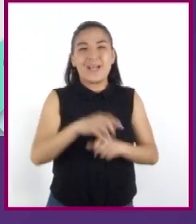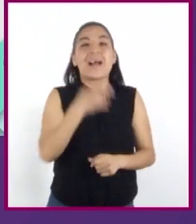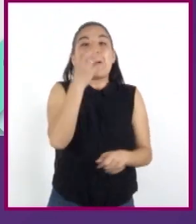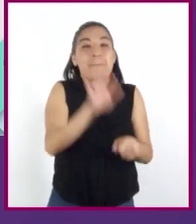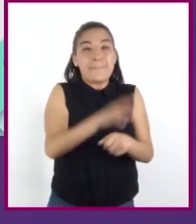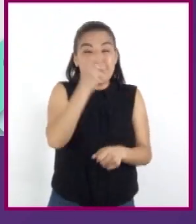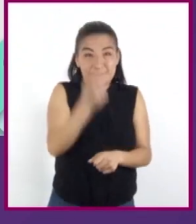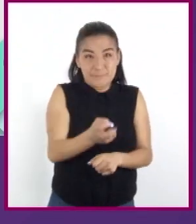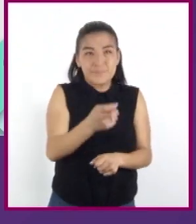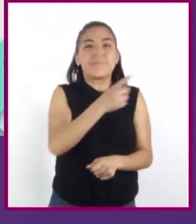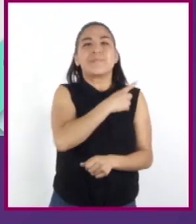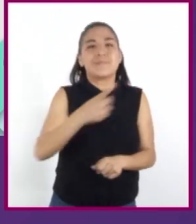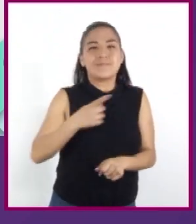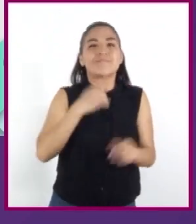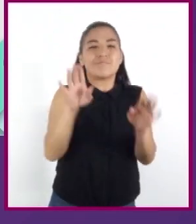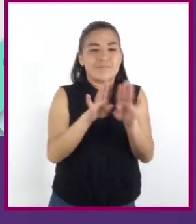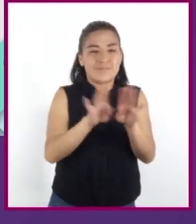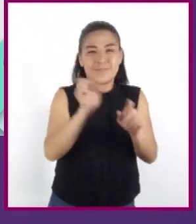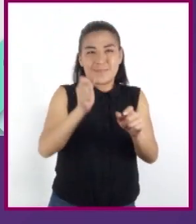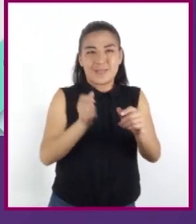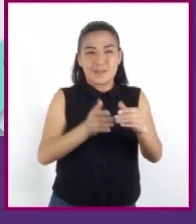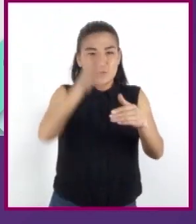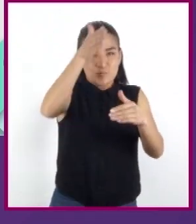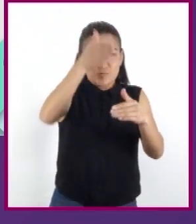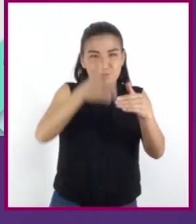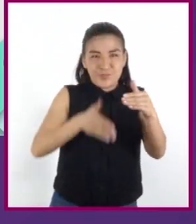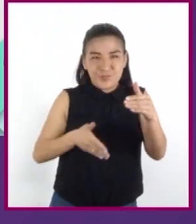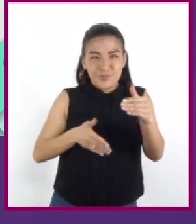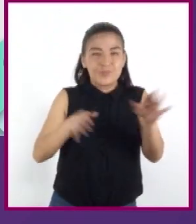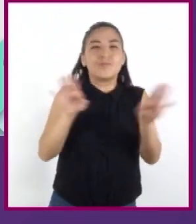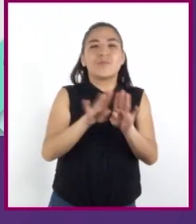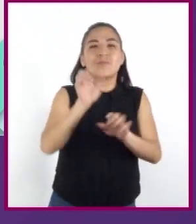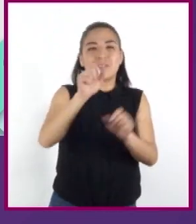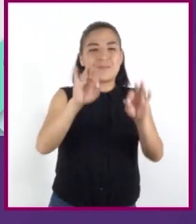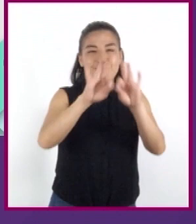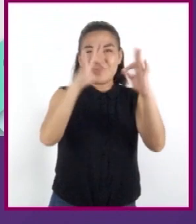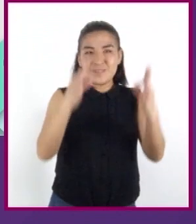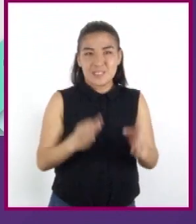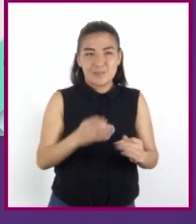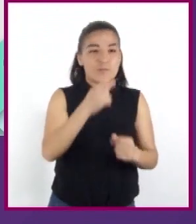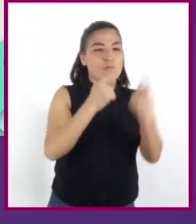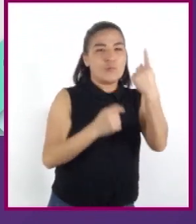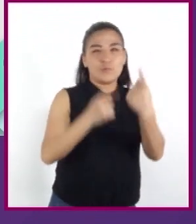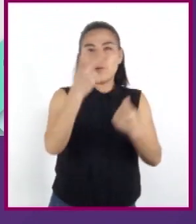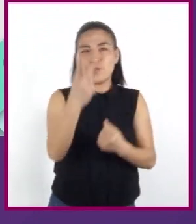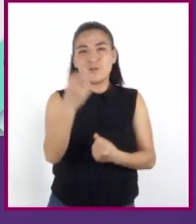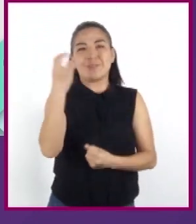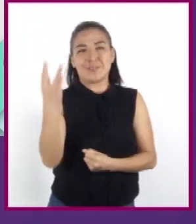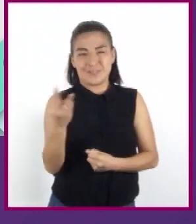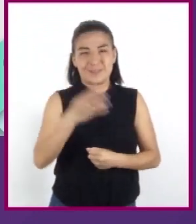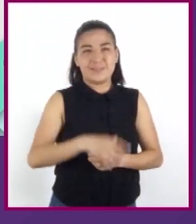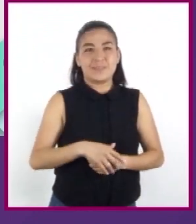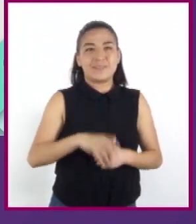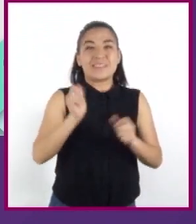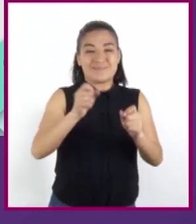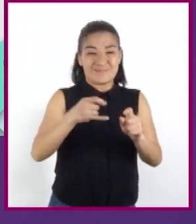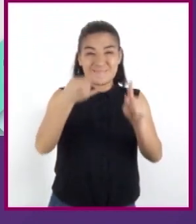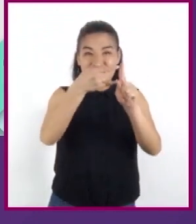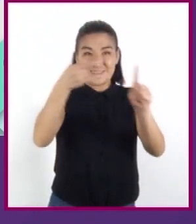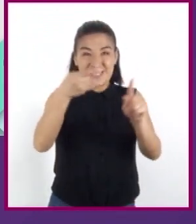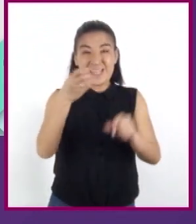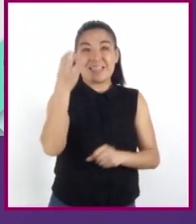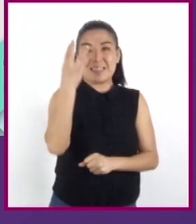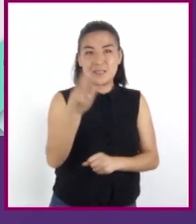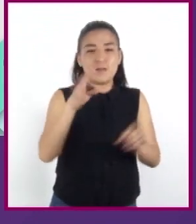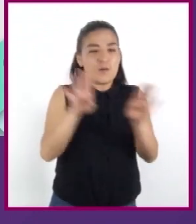ello, recorta la lámina de la siguiente manera, formando las figuras 1, 2 y 3. El rectángulo 3 se